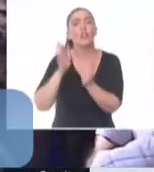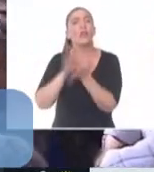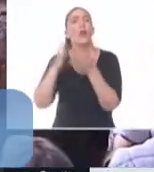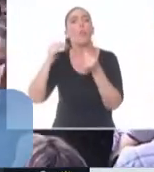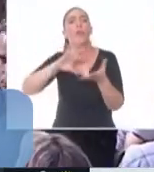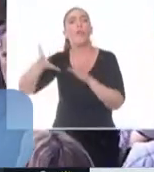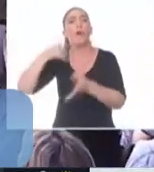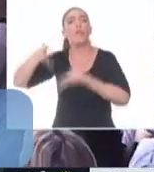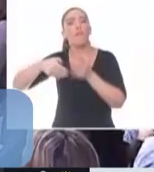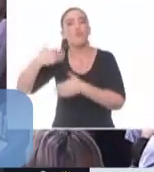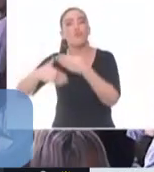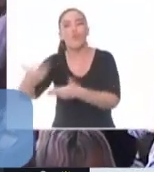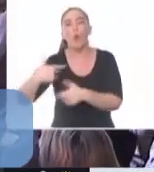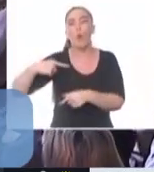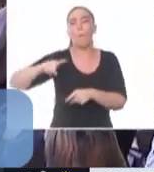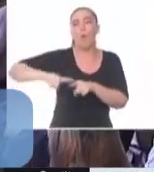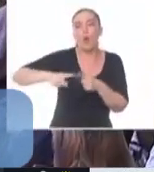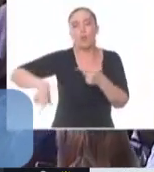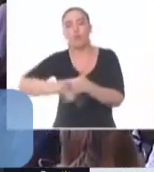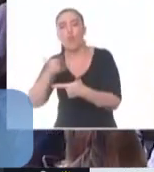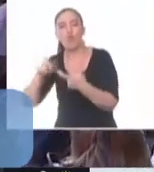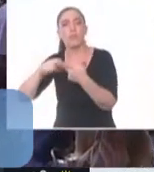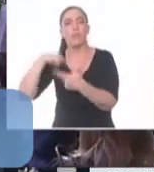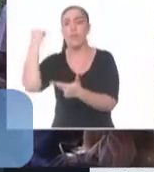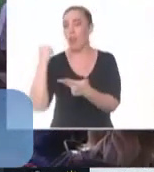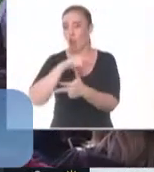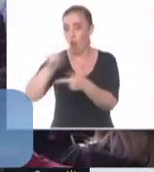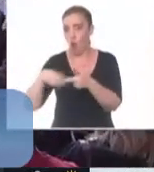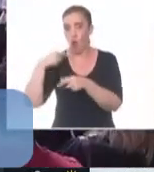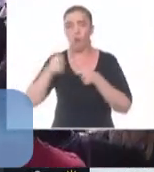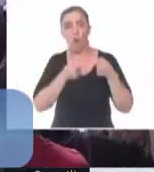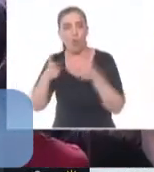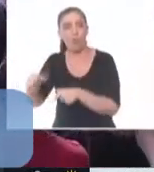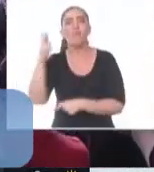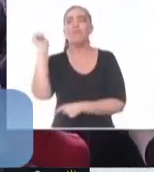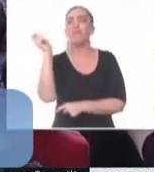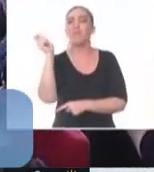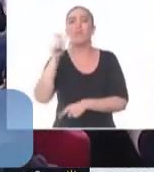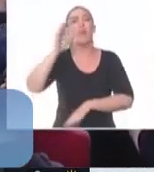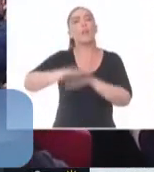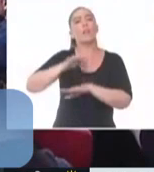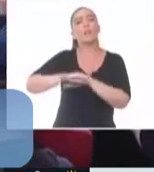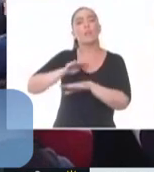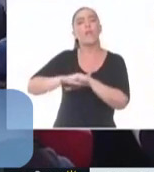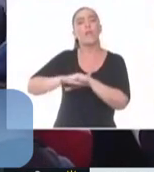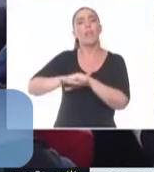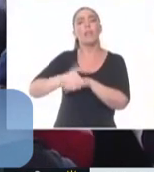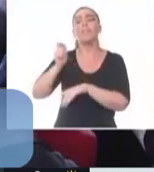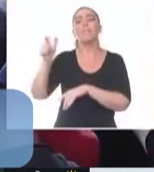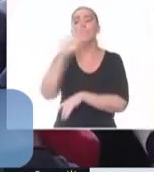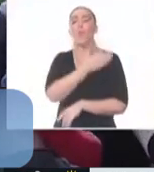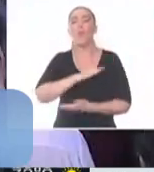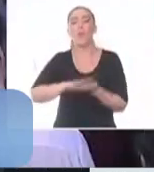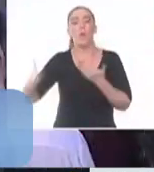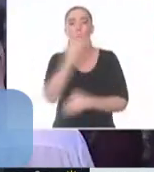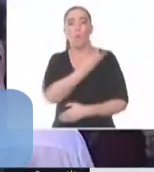funcionamiento político, social y económico de la Argentina es responsabilidad del nuevo